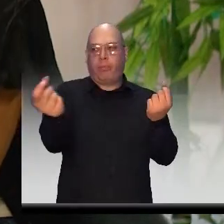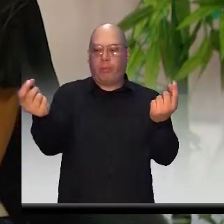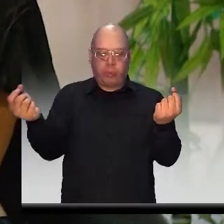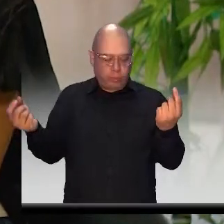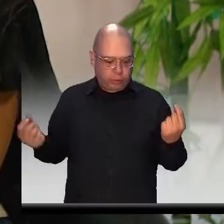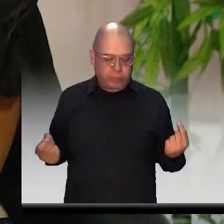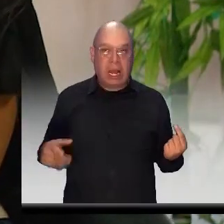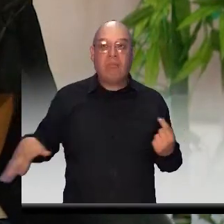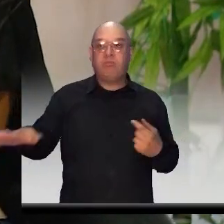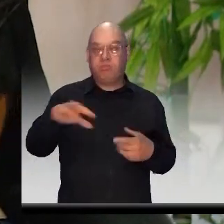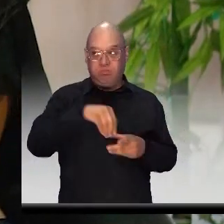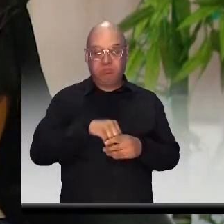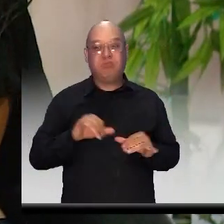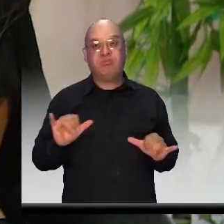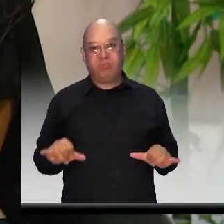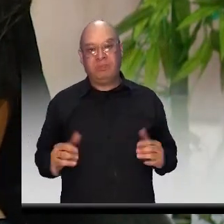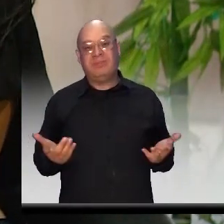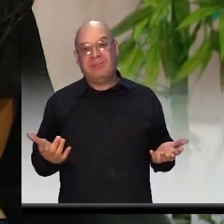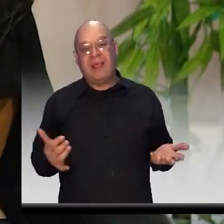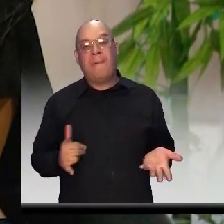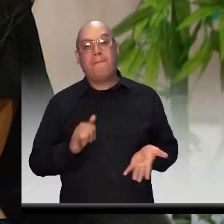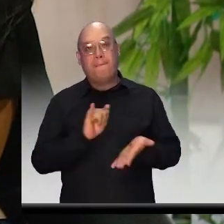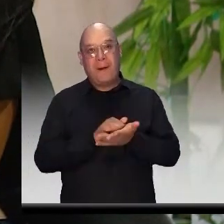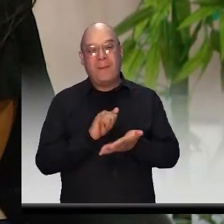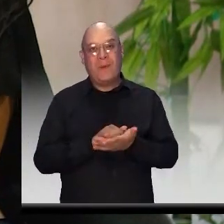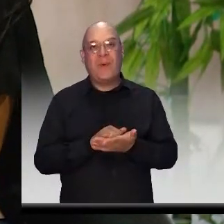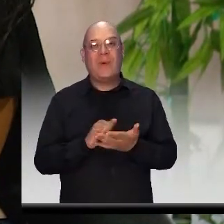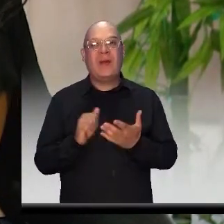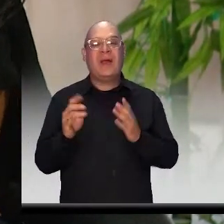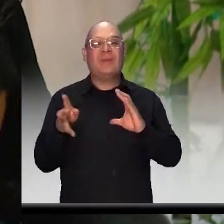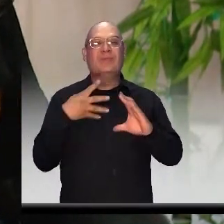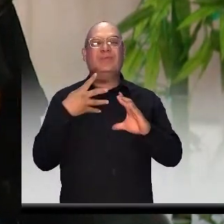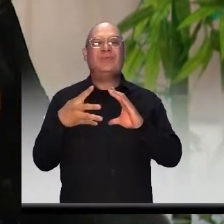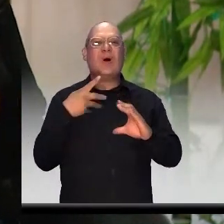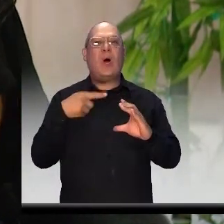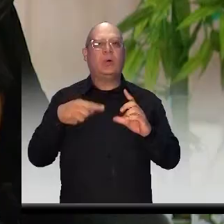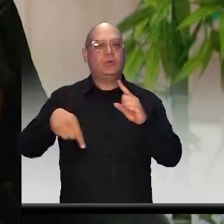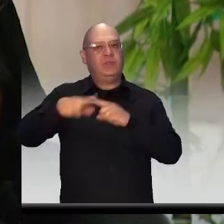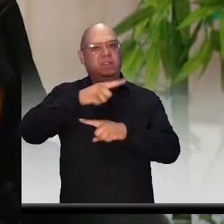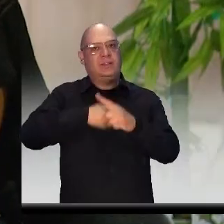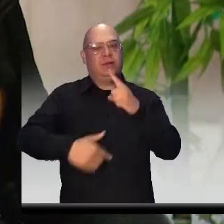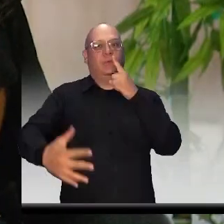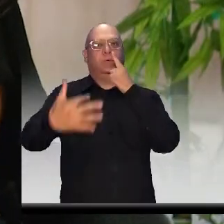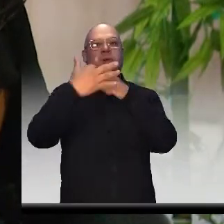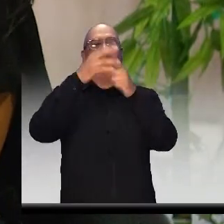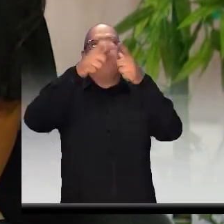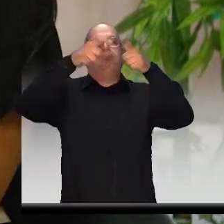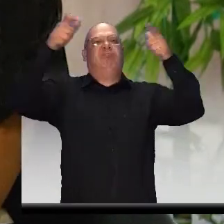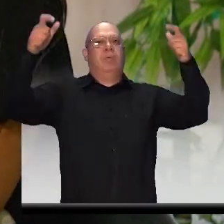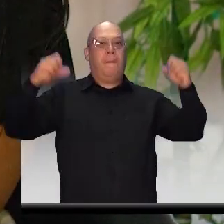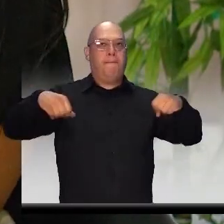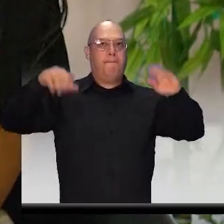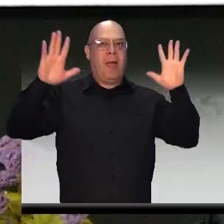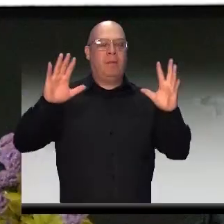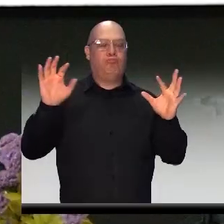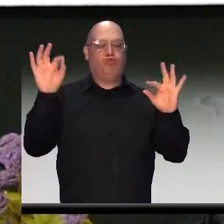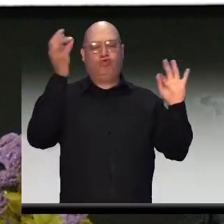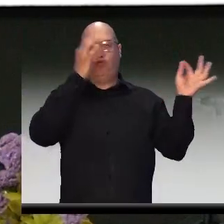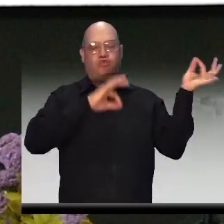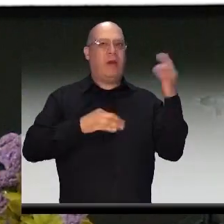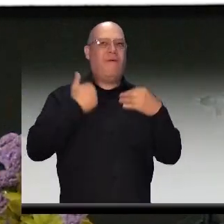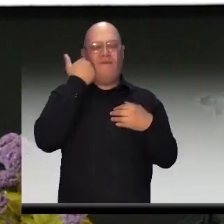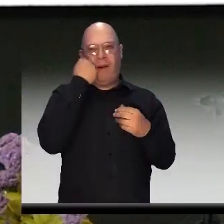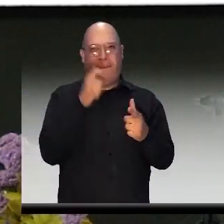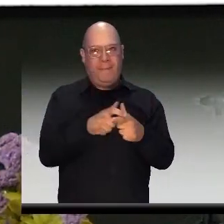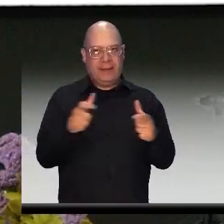estaba. Entonces también esos cambios en el patrón del clima ha permitido que también se incrementen enfermedades de este tipo, ¿cierto? Me comentabas